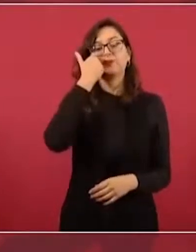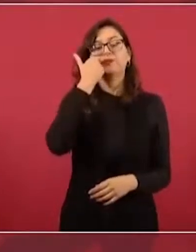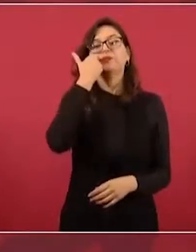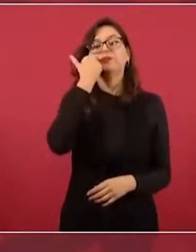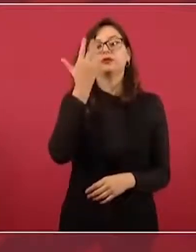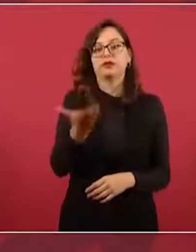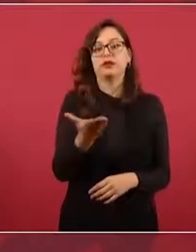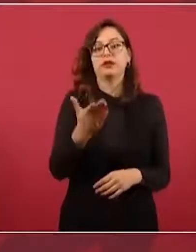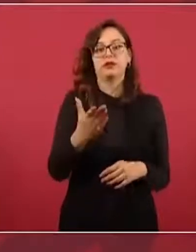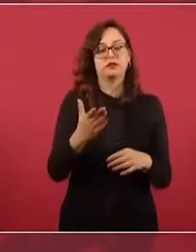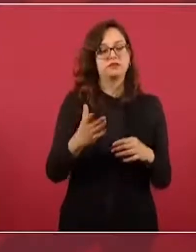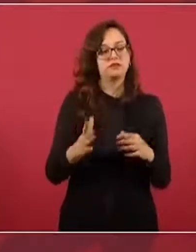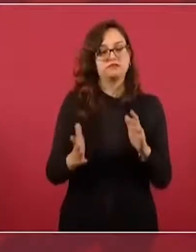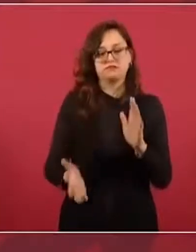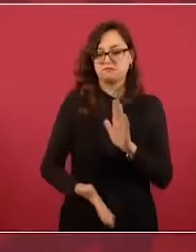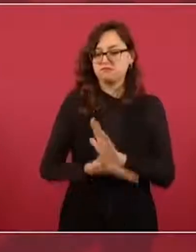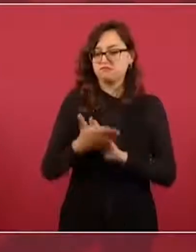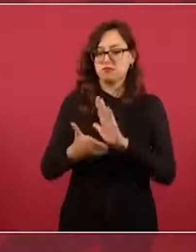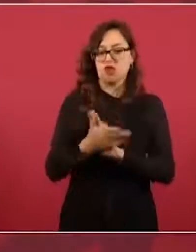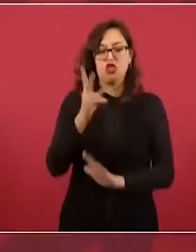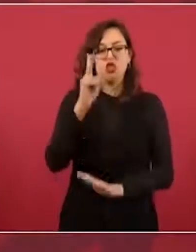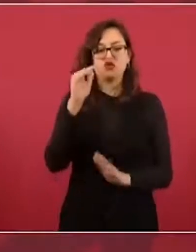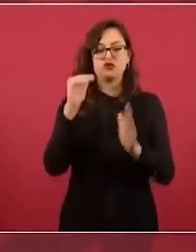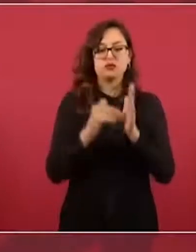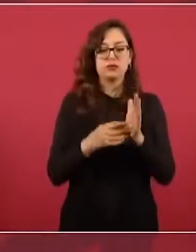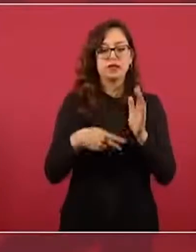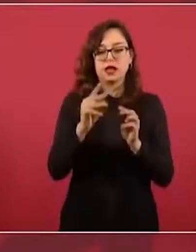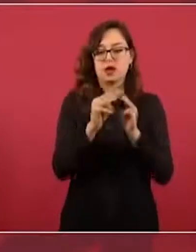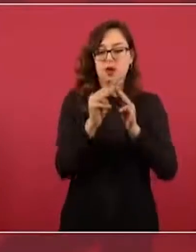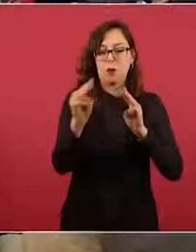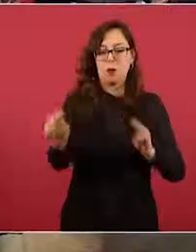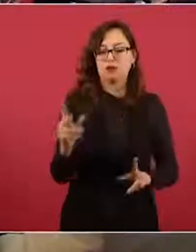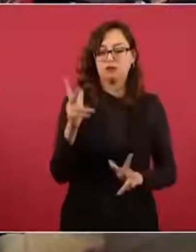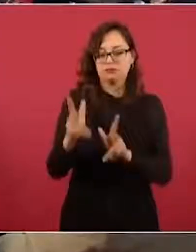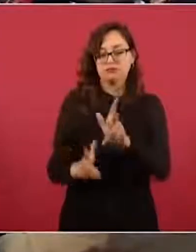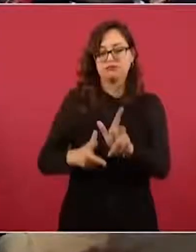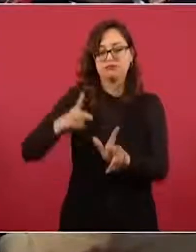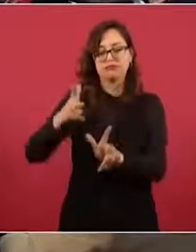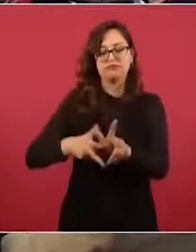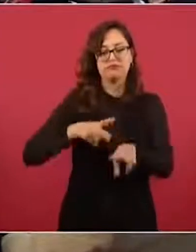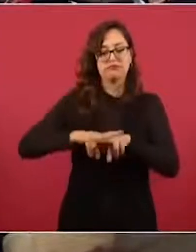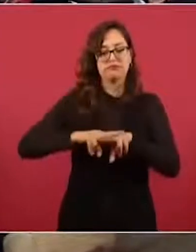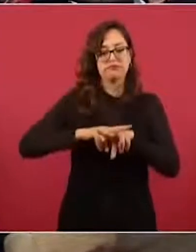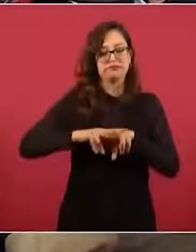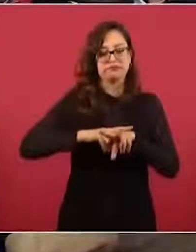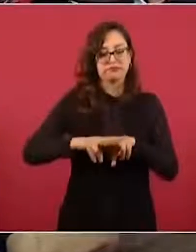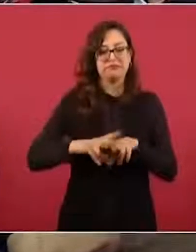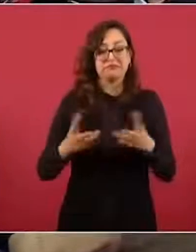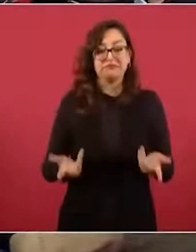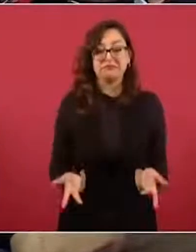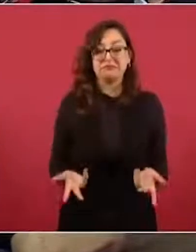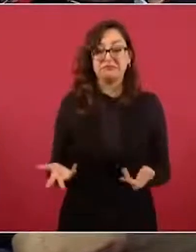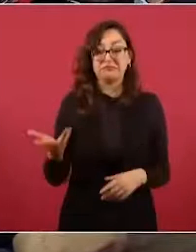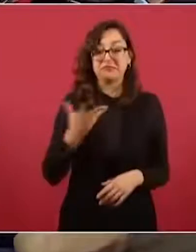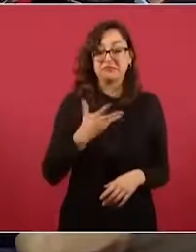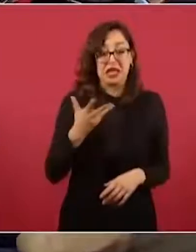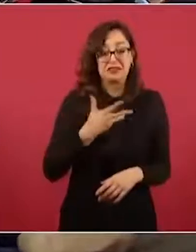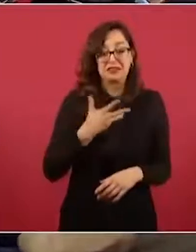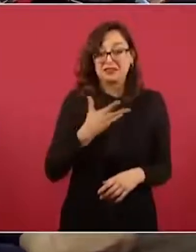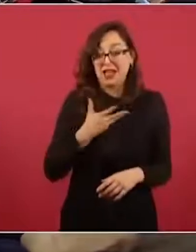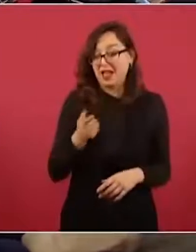Y funcionaría muy bien el tren, además se tiene el derecho de vía en una buena